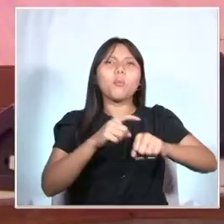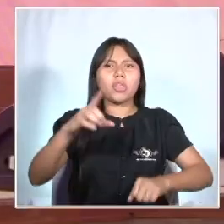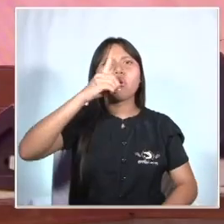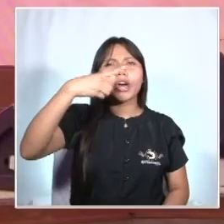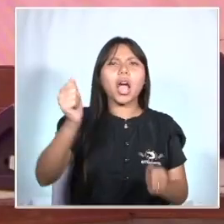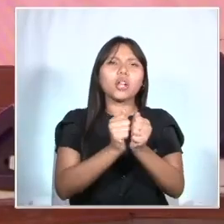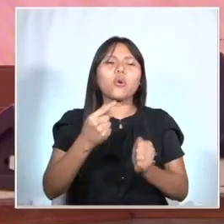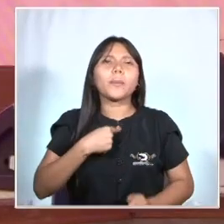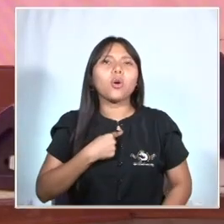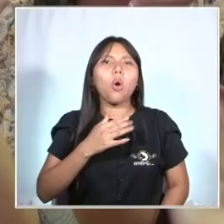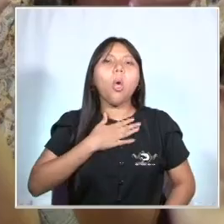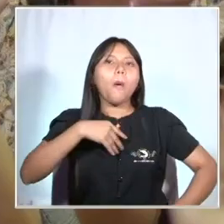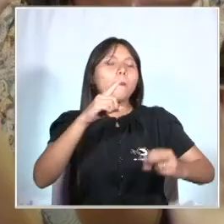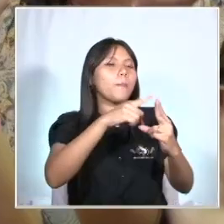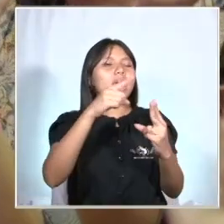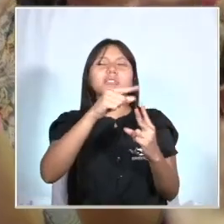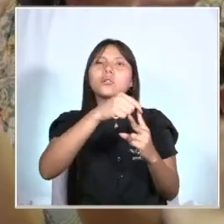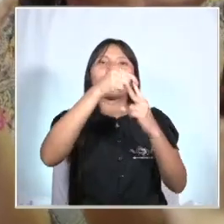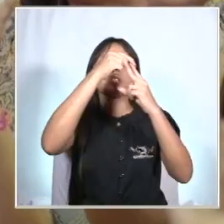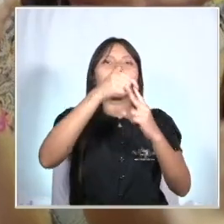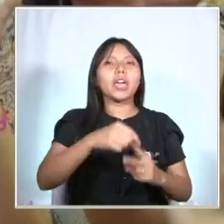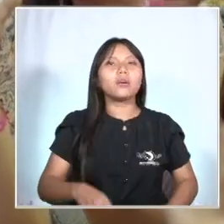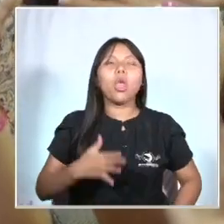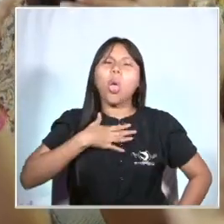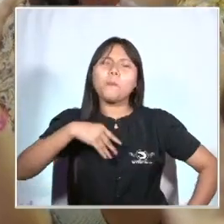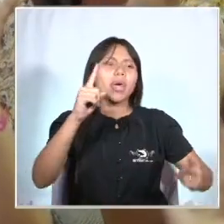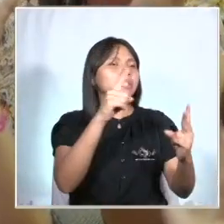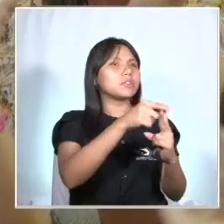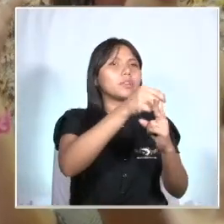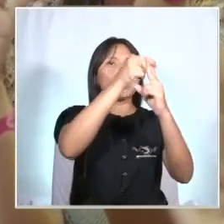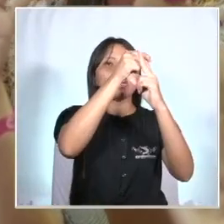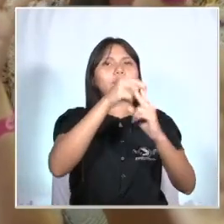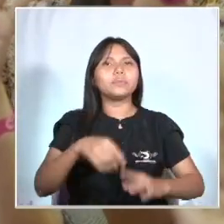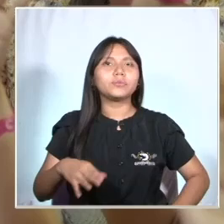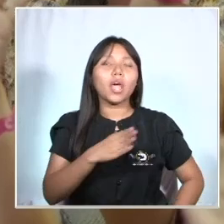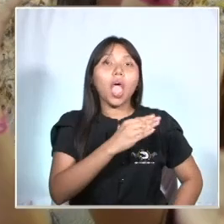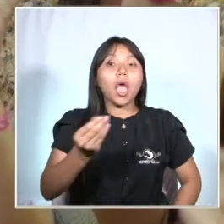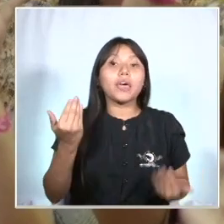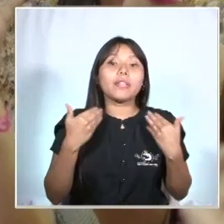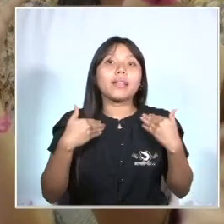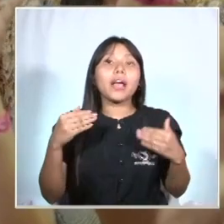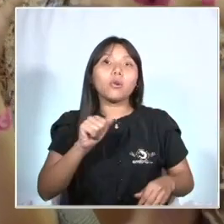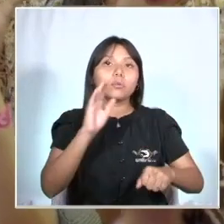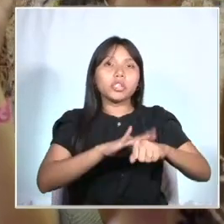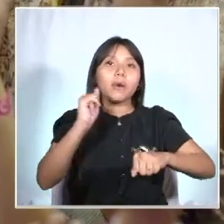conmigo: me escogieron. Me escogieron. Y tengo un designio